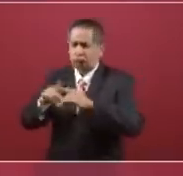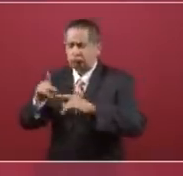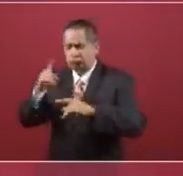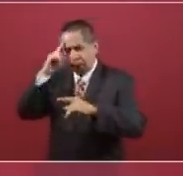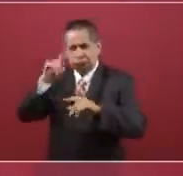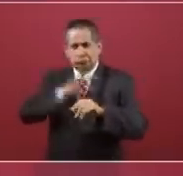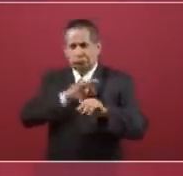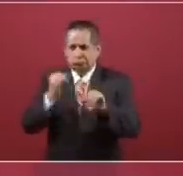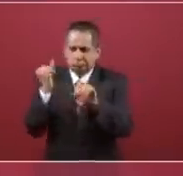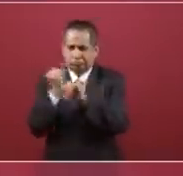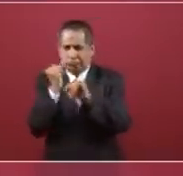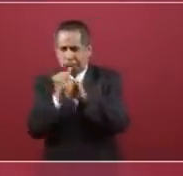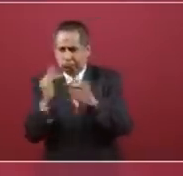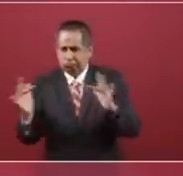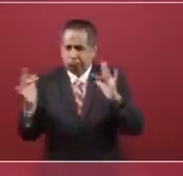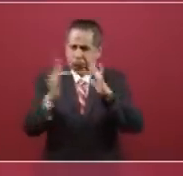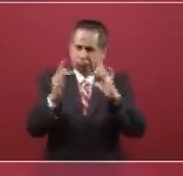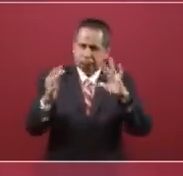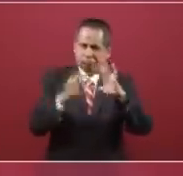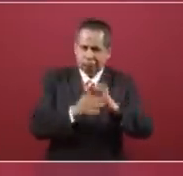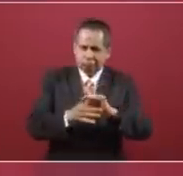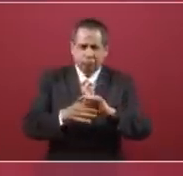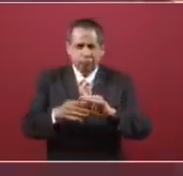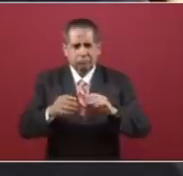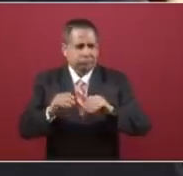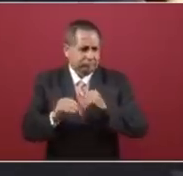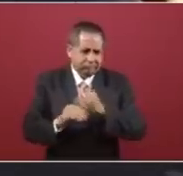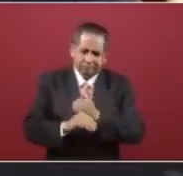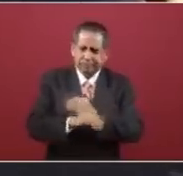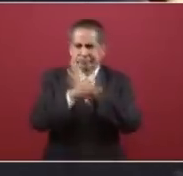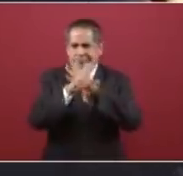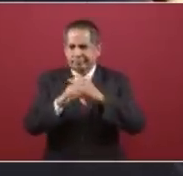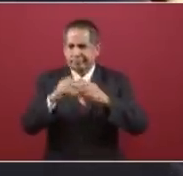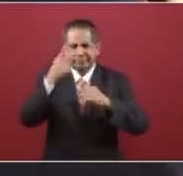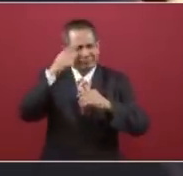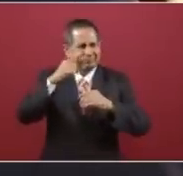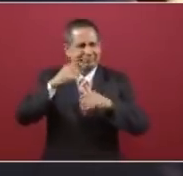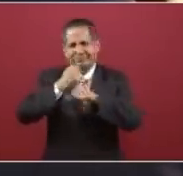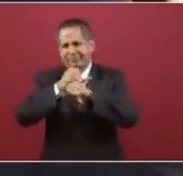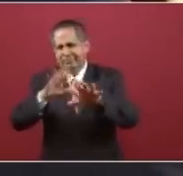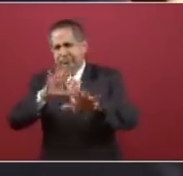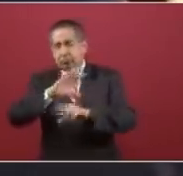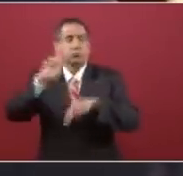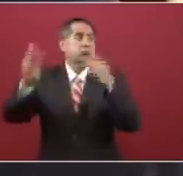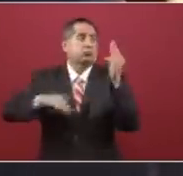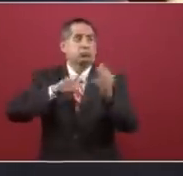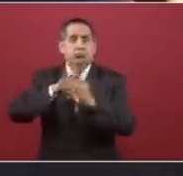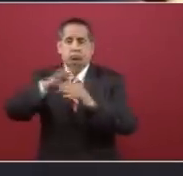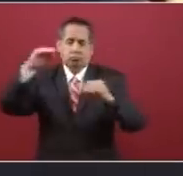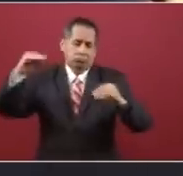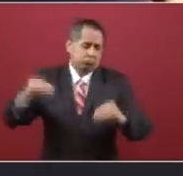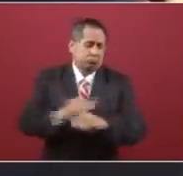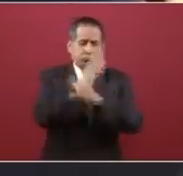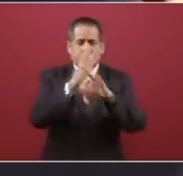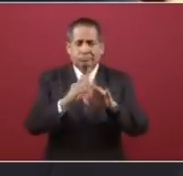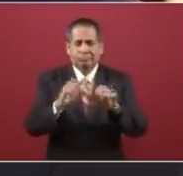conectar sí, y vas a tener acceso a toda la información del mundo.